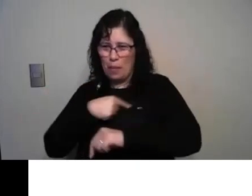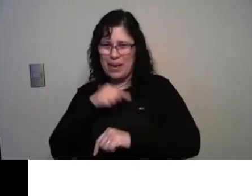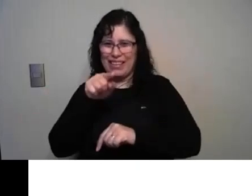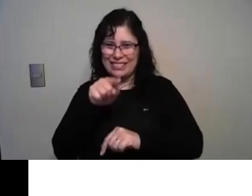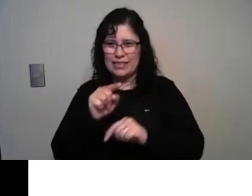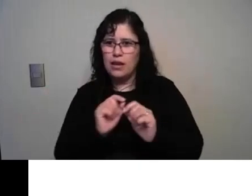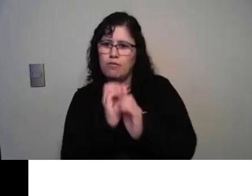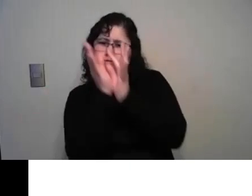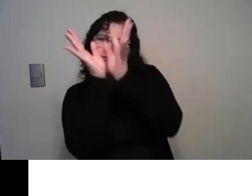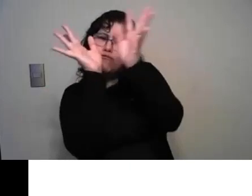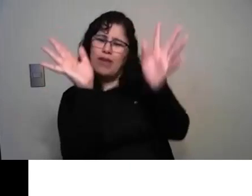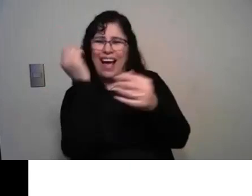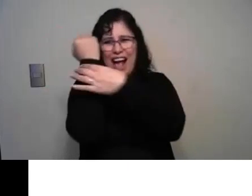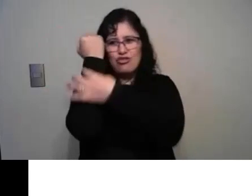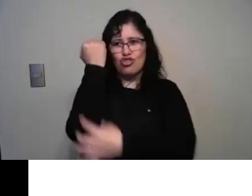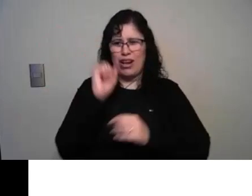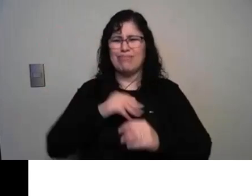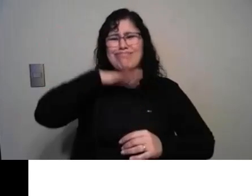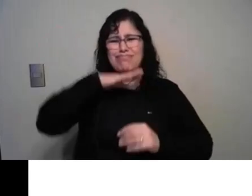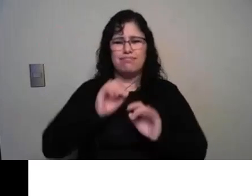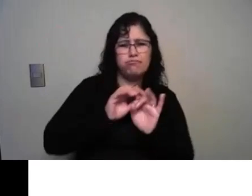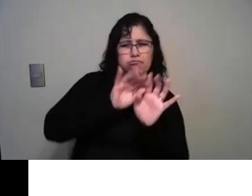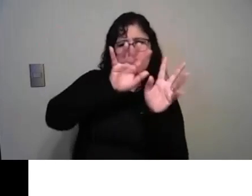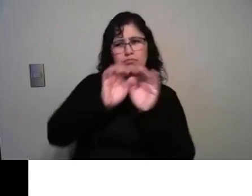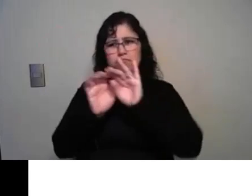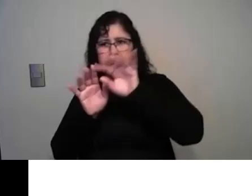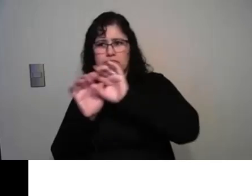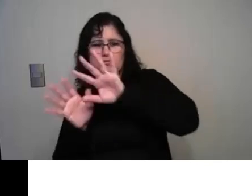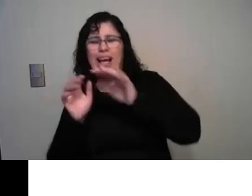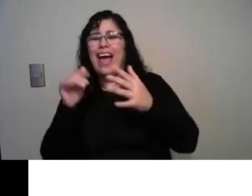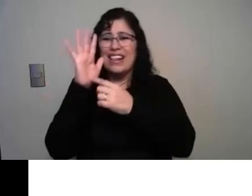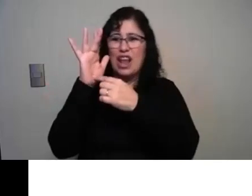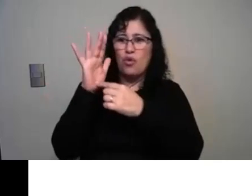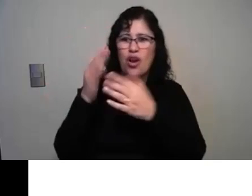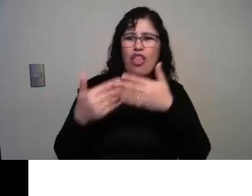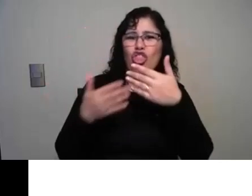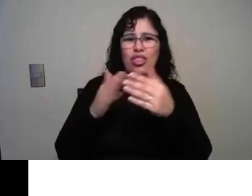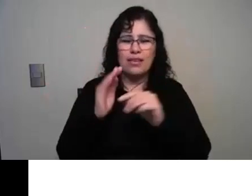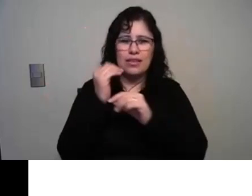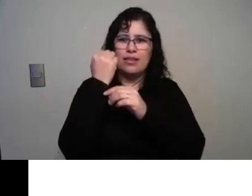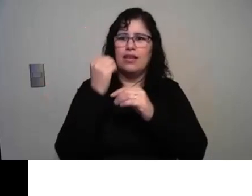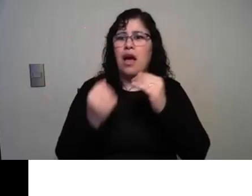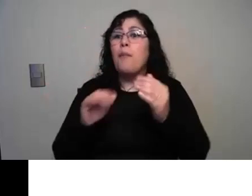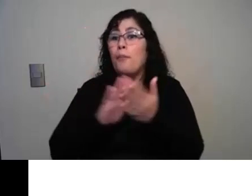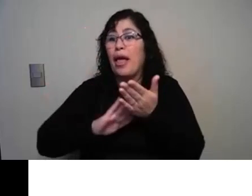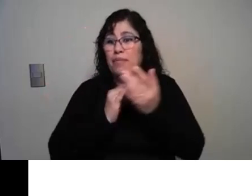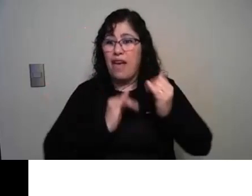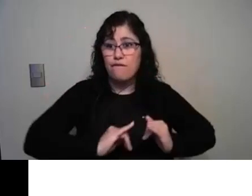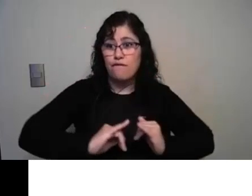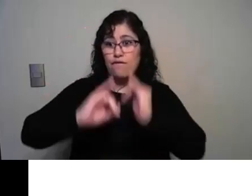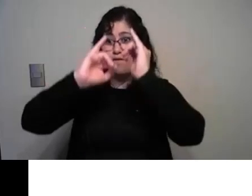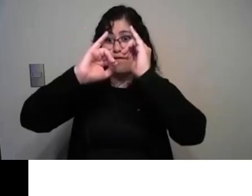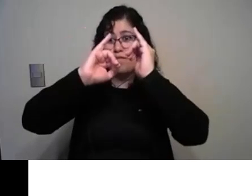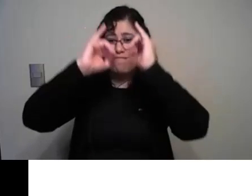de las neuronas, información que va ascendiendo o descendiendo hacia la corteza